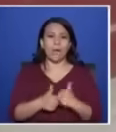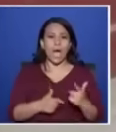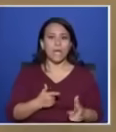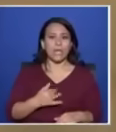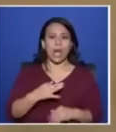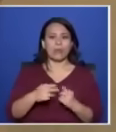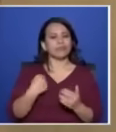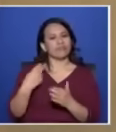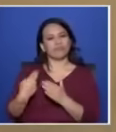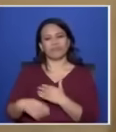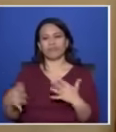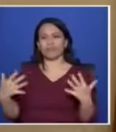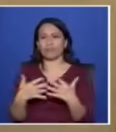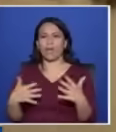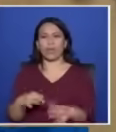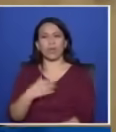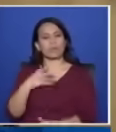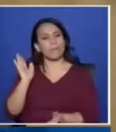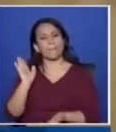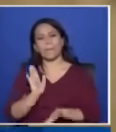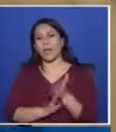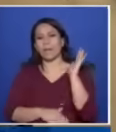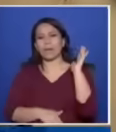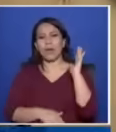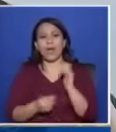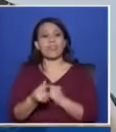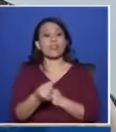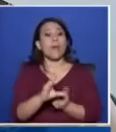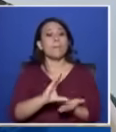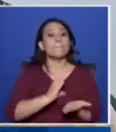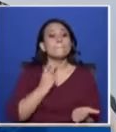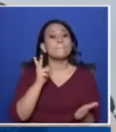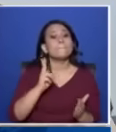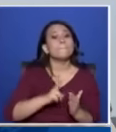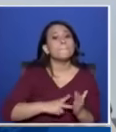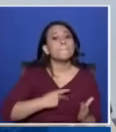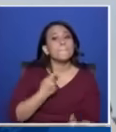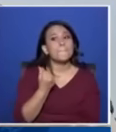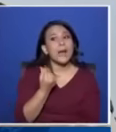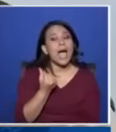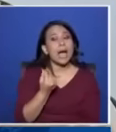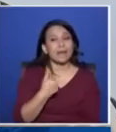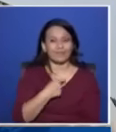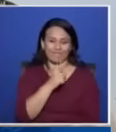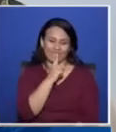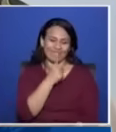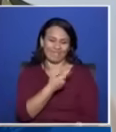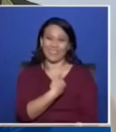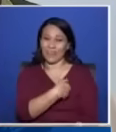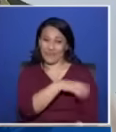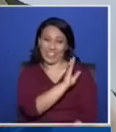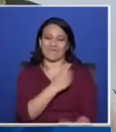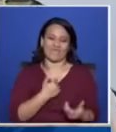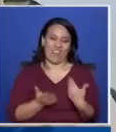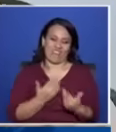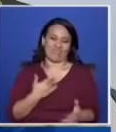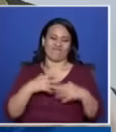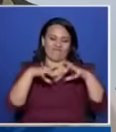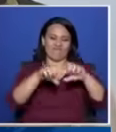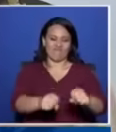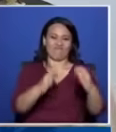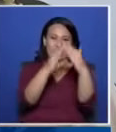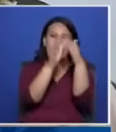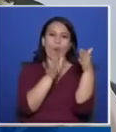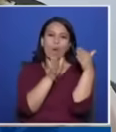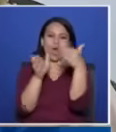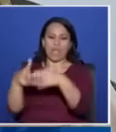hacen es generar miedo, temor, ponerles altas cantidades de dinero para que paguen una vacuna y esas personas, al verse amedrentadas y amenazadas, salen de